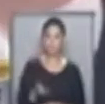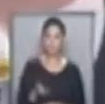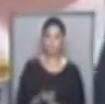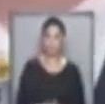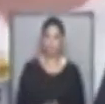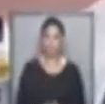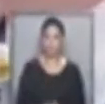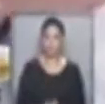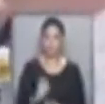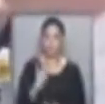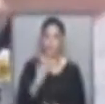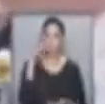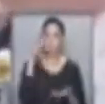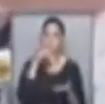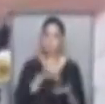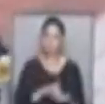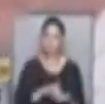determinados acontecimientos